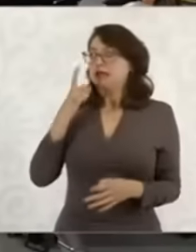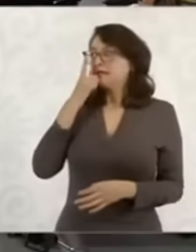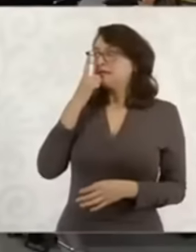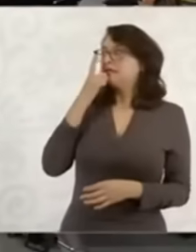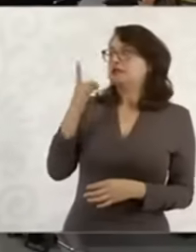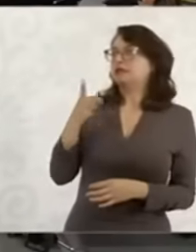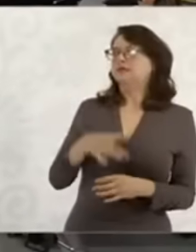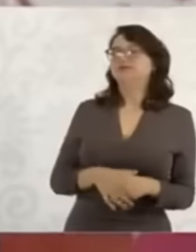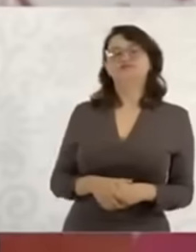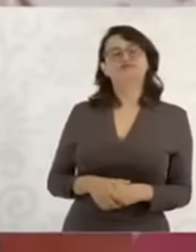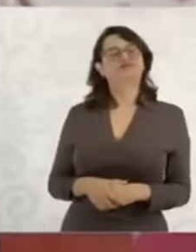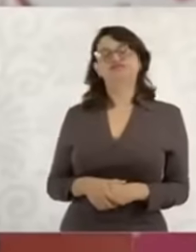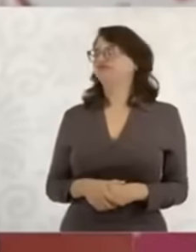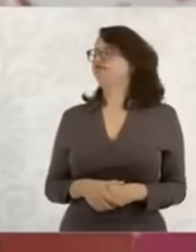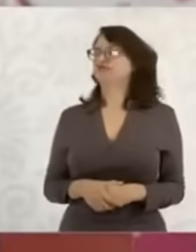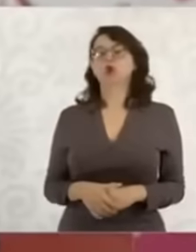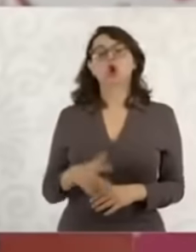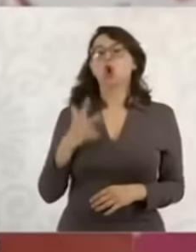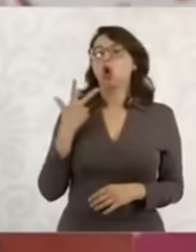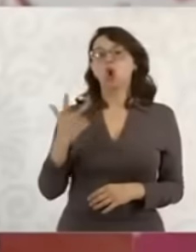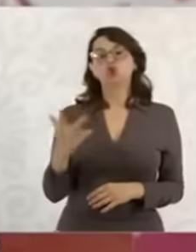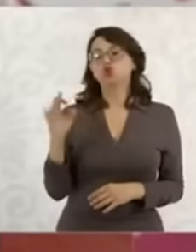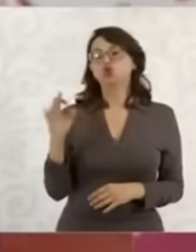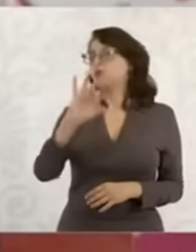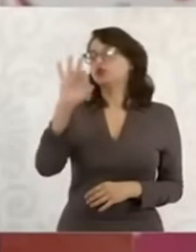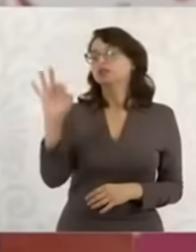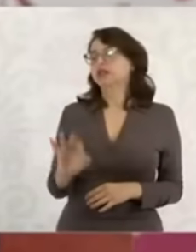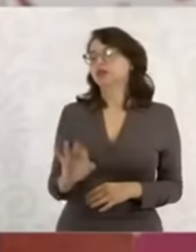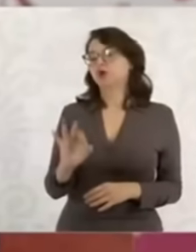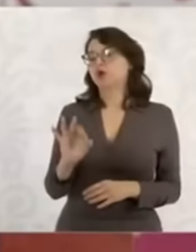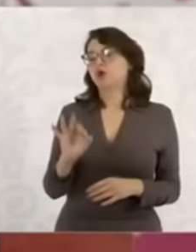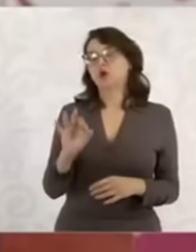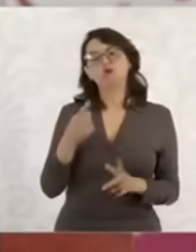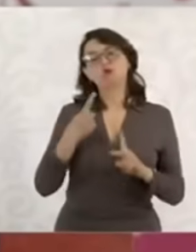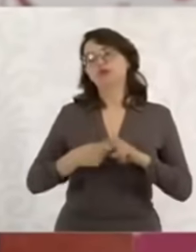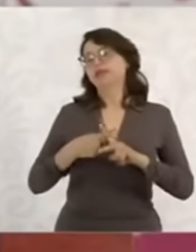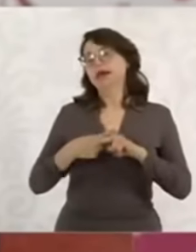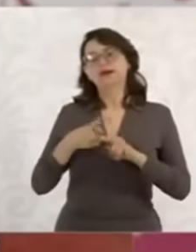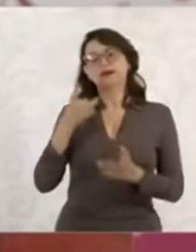que el 8% de las casillas, mal no me acuerdo, por ahí.